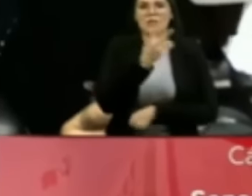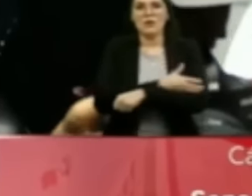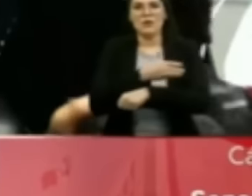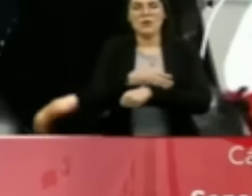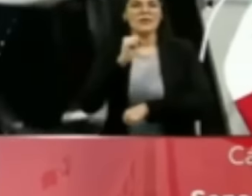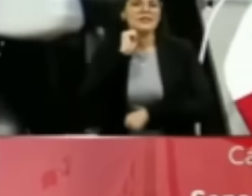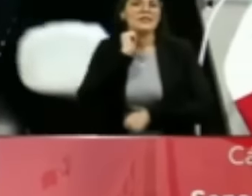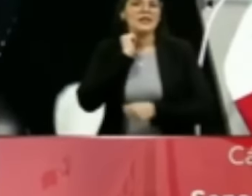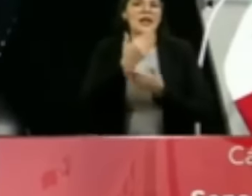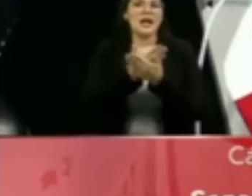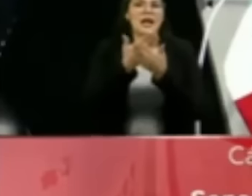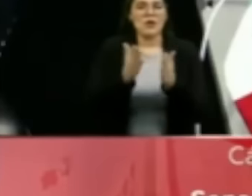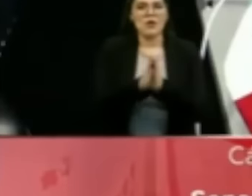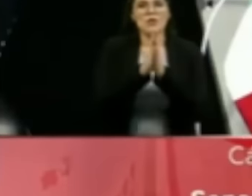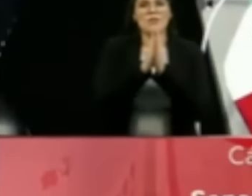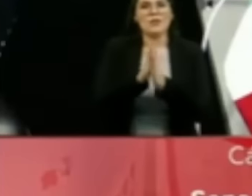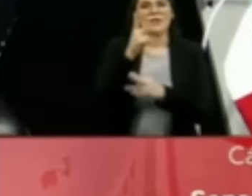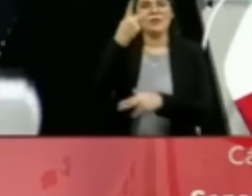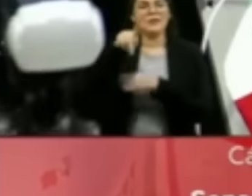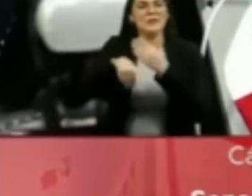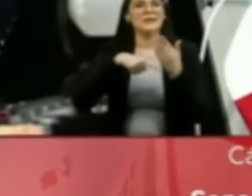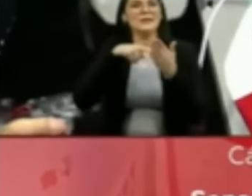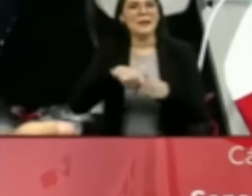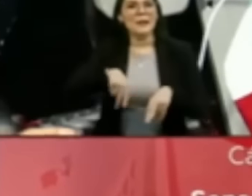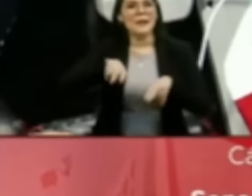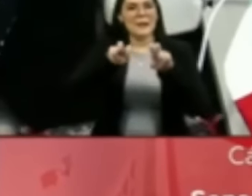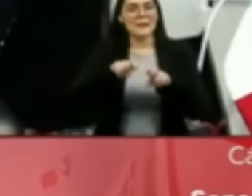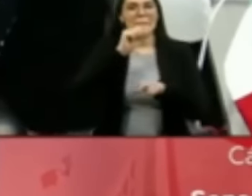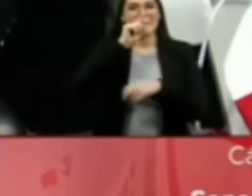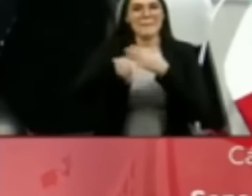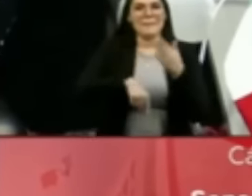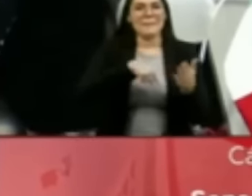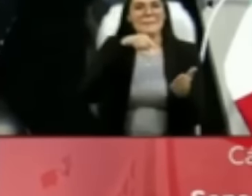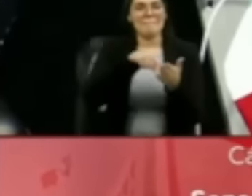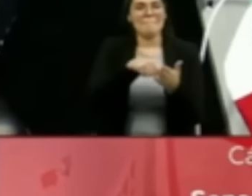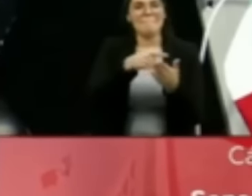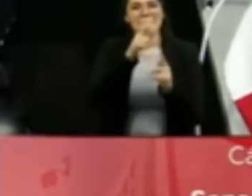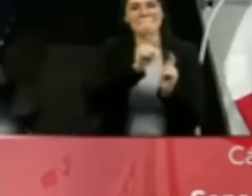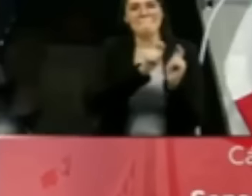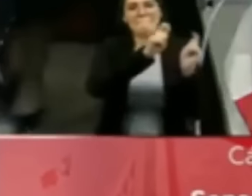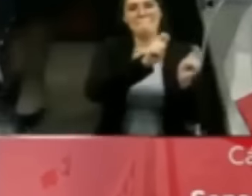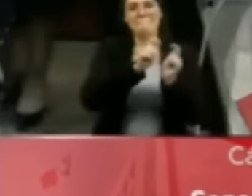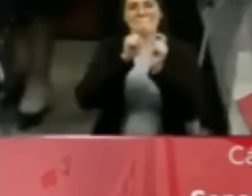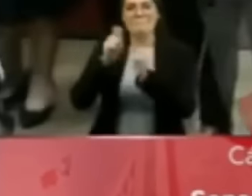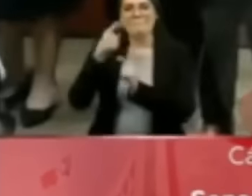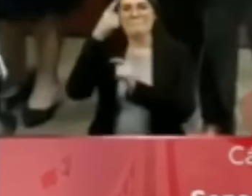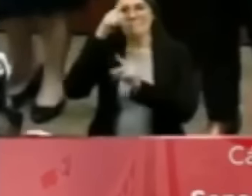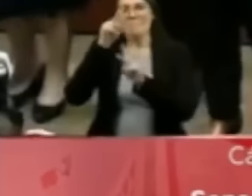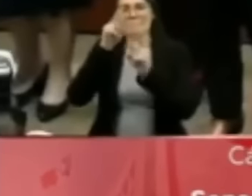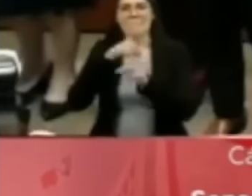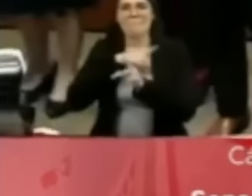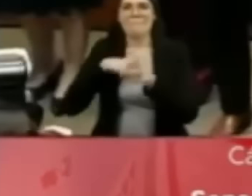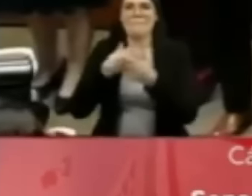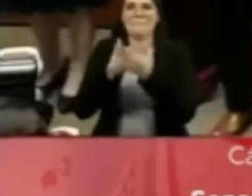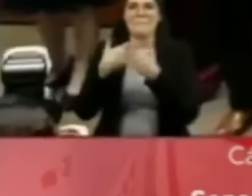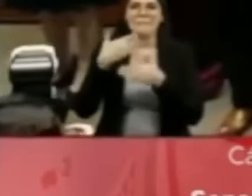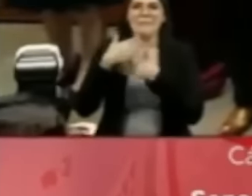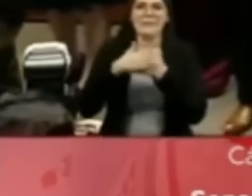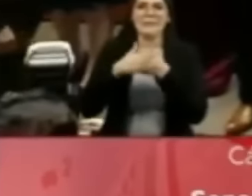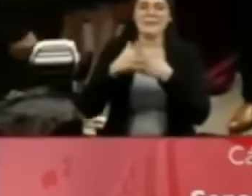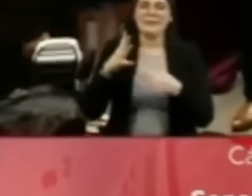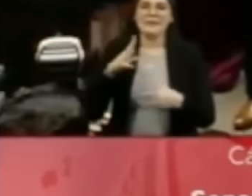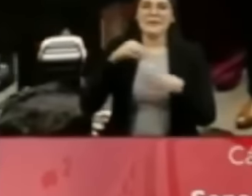Les solicito pasen a ocupar los escaños que les han sido asignados a fin de que se incorporen